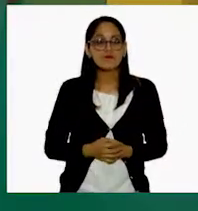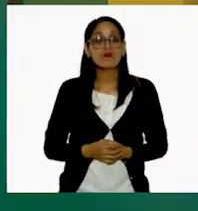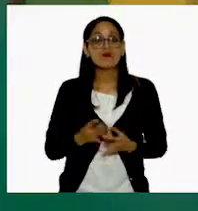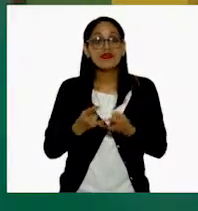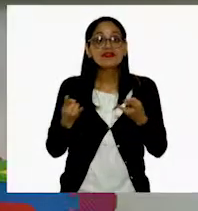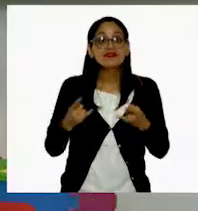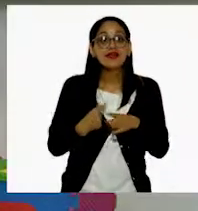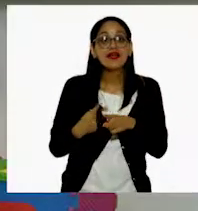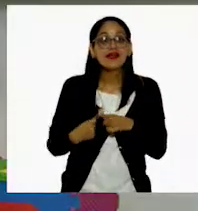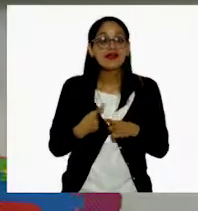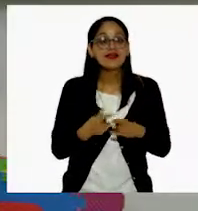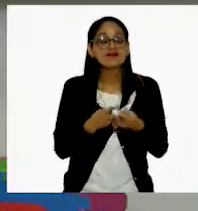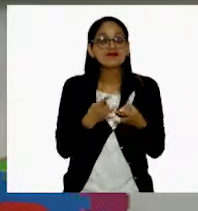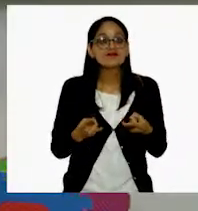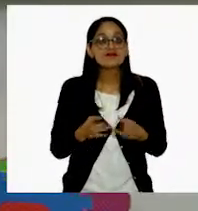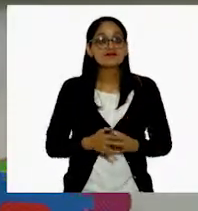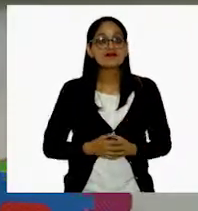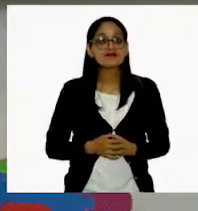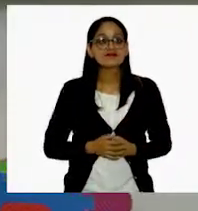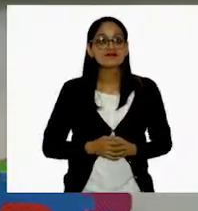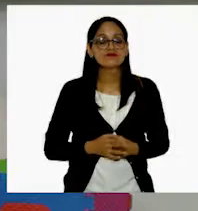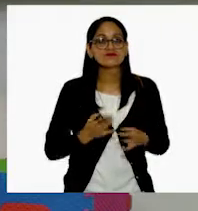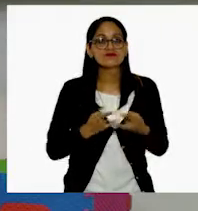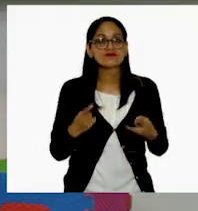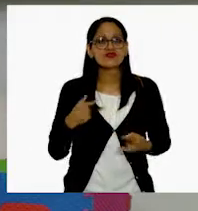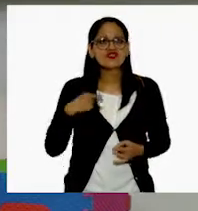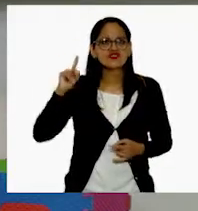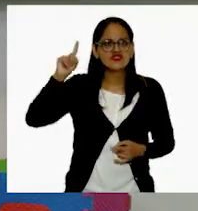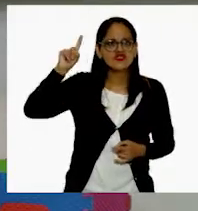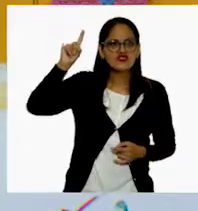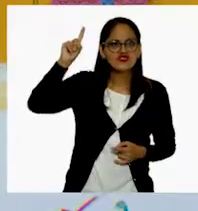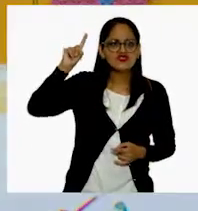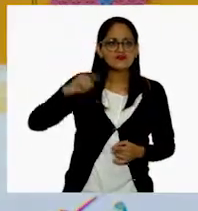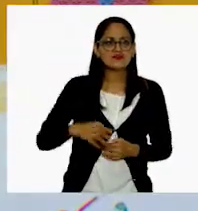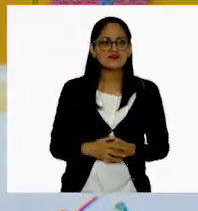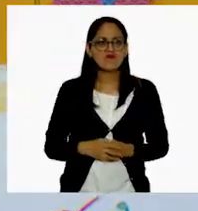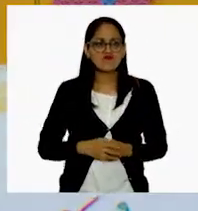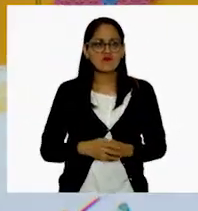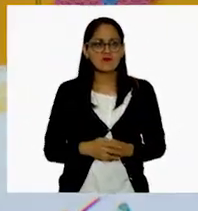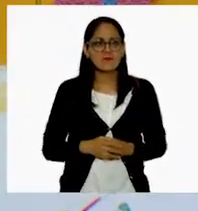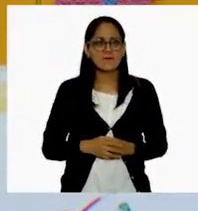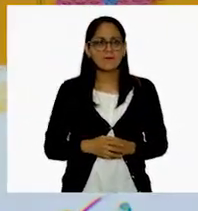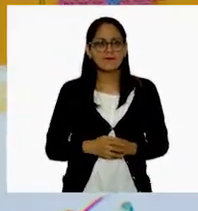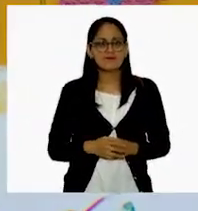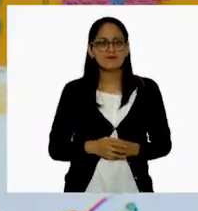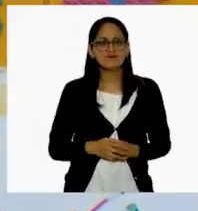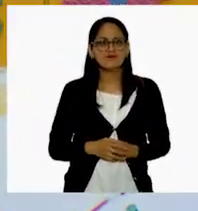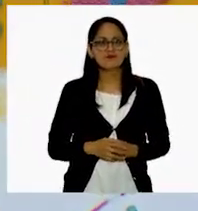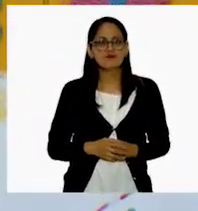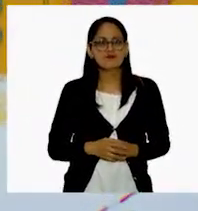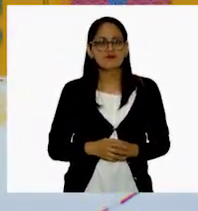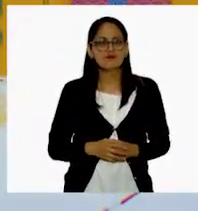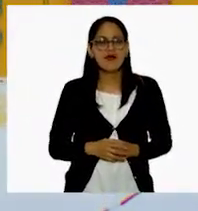historia? ¿Quién ya tiene una historia? Yo tengo una historia. A ver, Gloria, adelante.